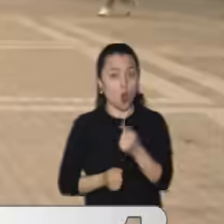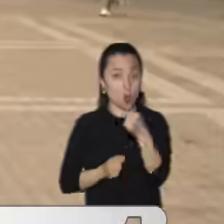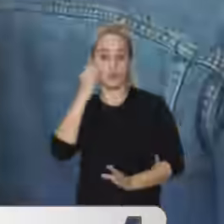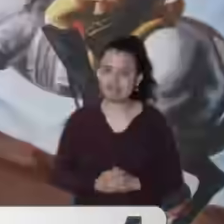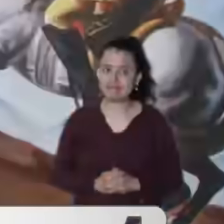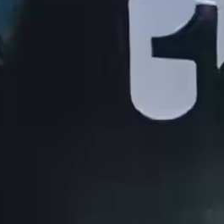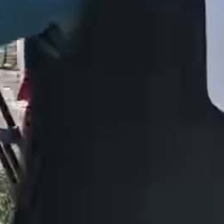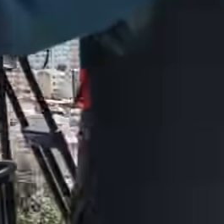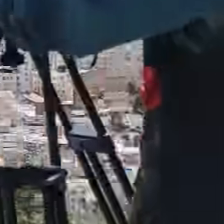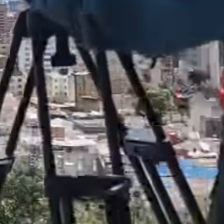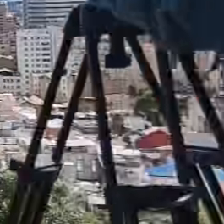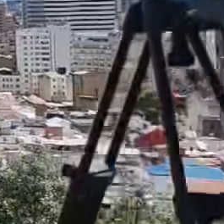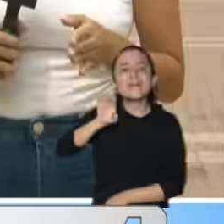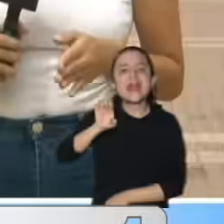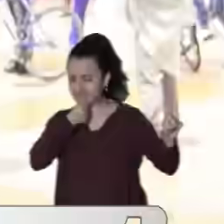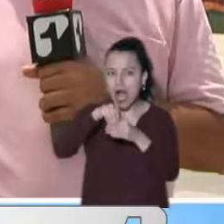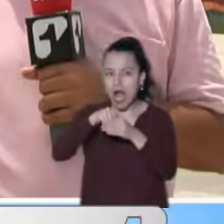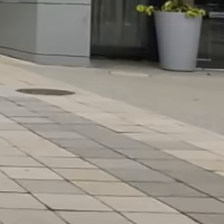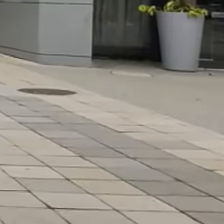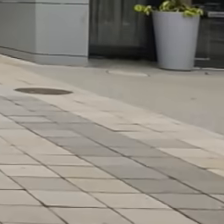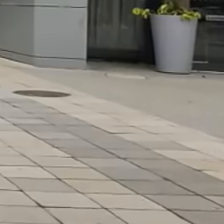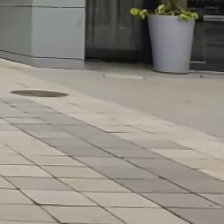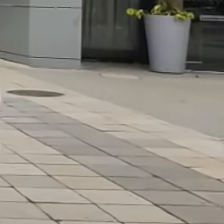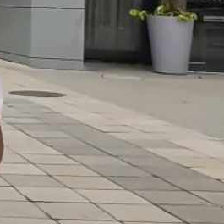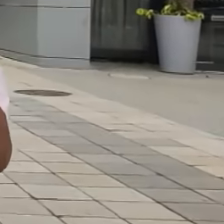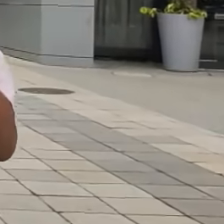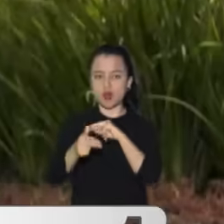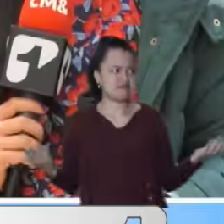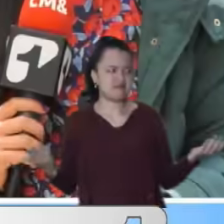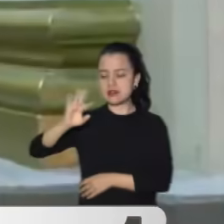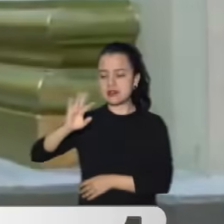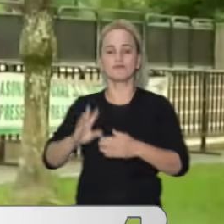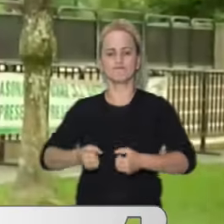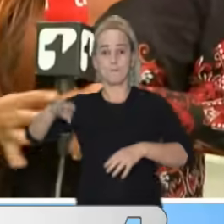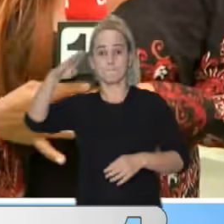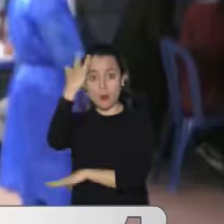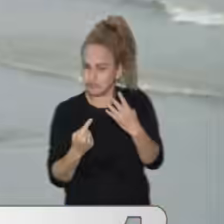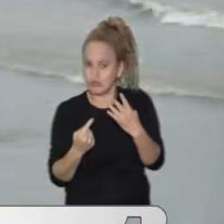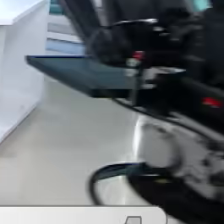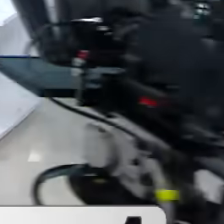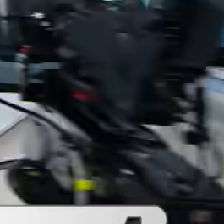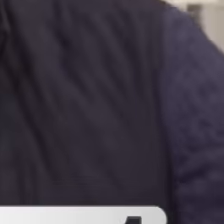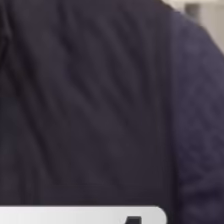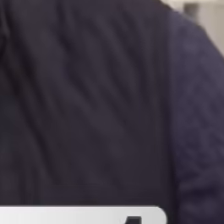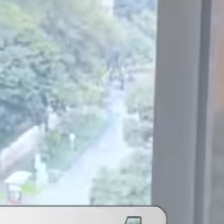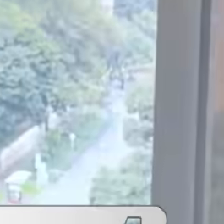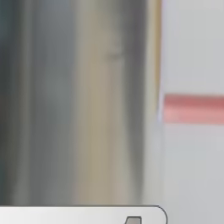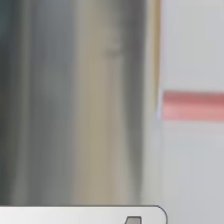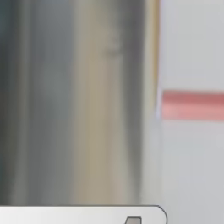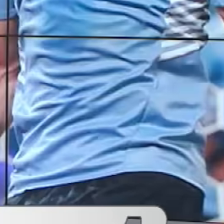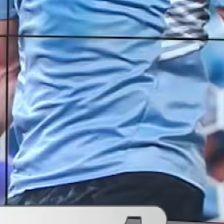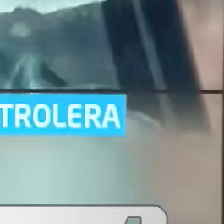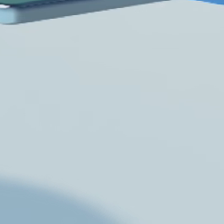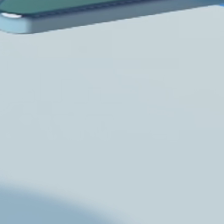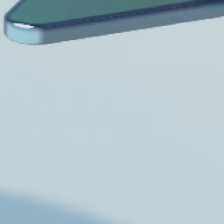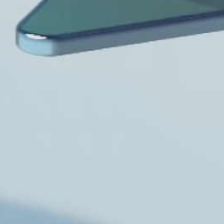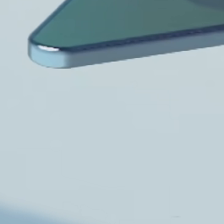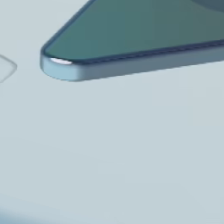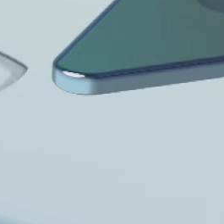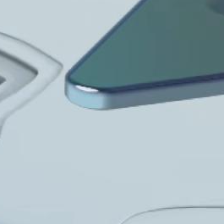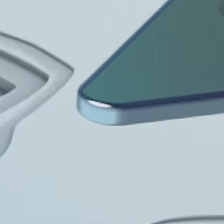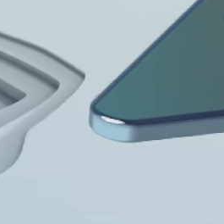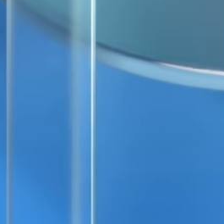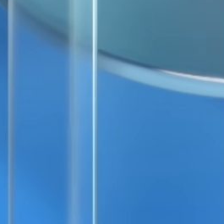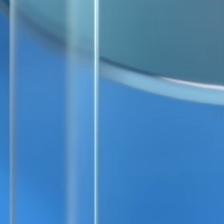Veracidad, objetividad, independencia. La noticia como mereces recibirla.